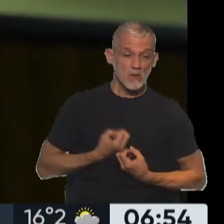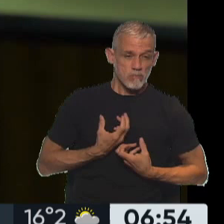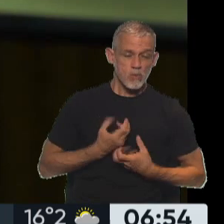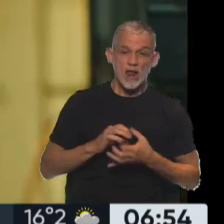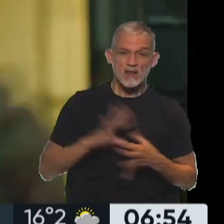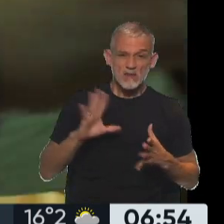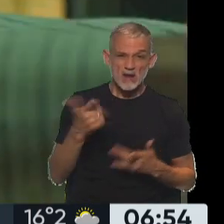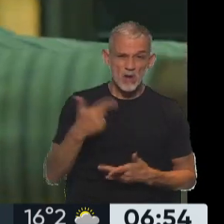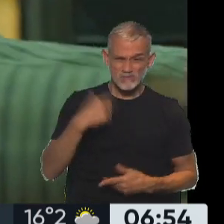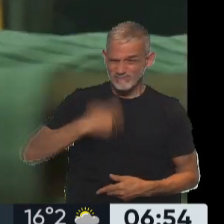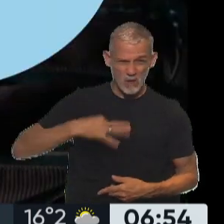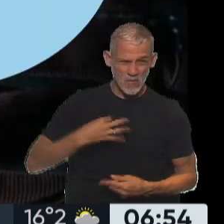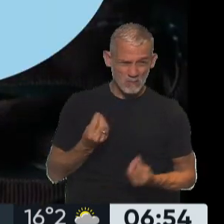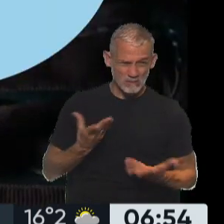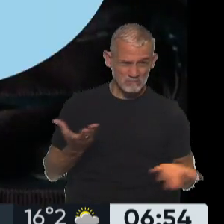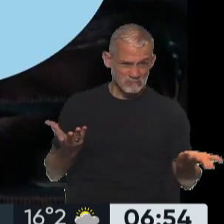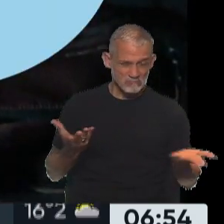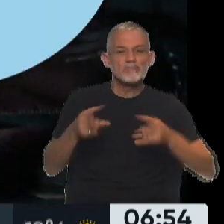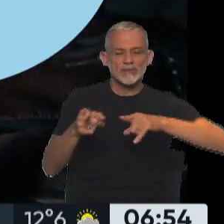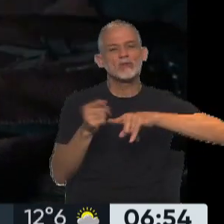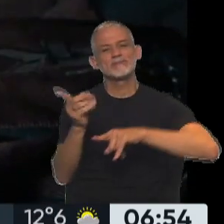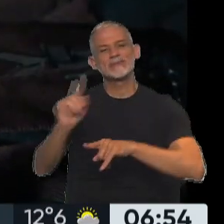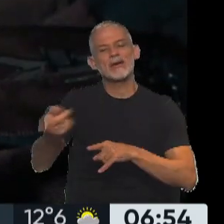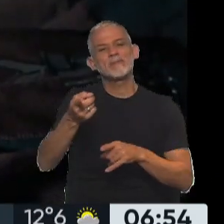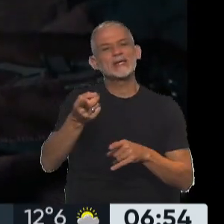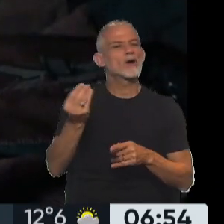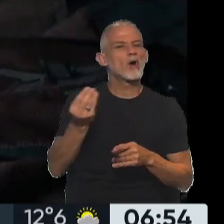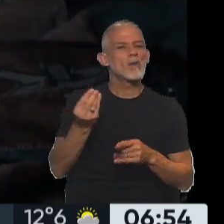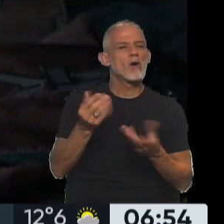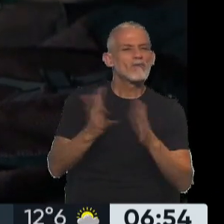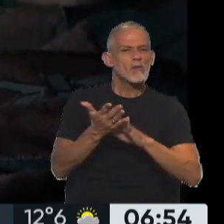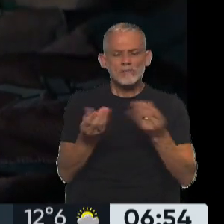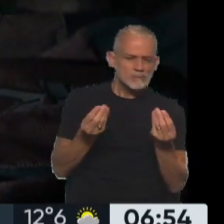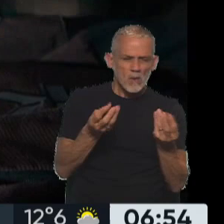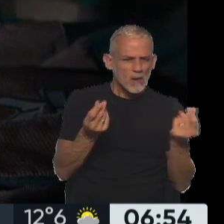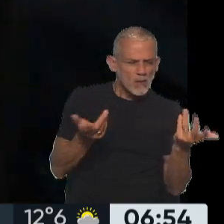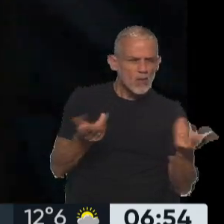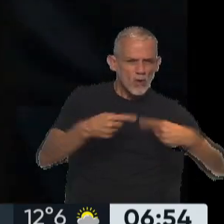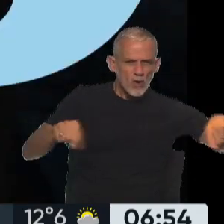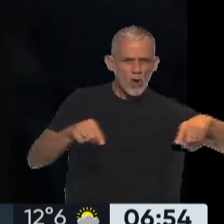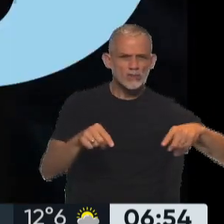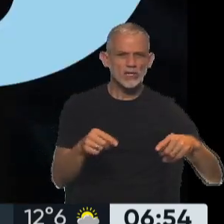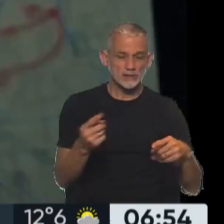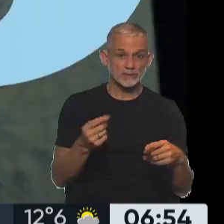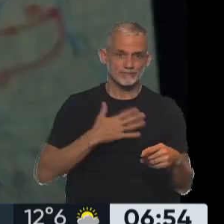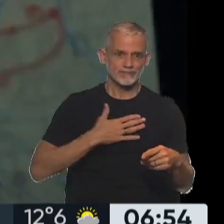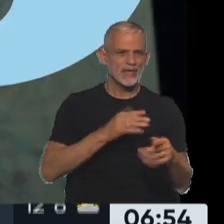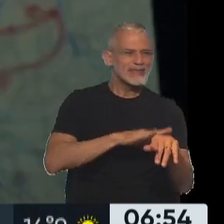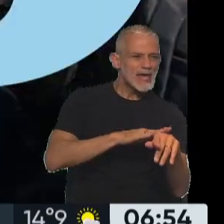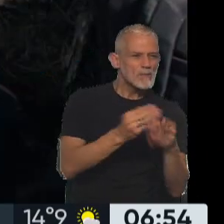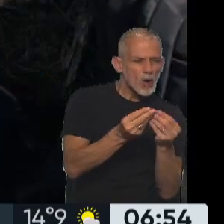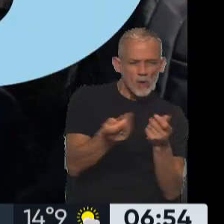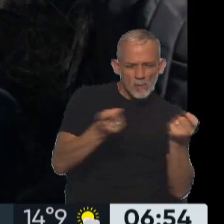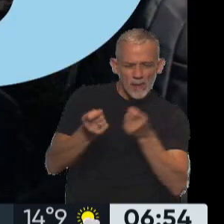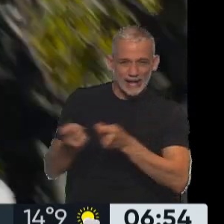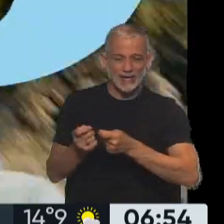la existencia no vale la pena no tiene sentido y además también de cómo administramos y qué hacemos con el uso de nuestro tiempo